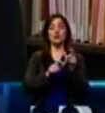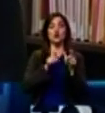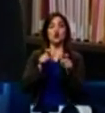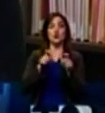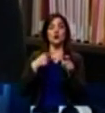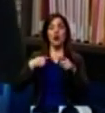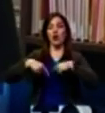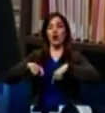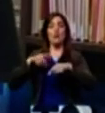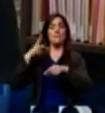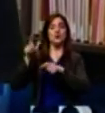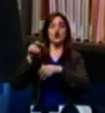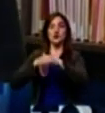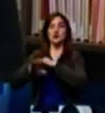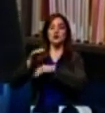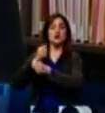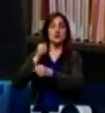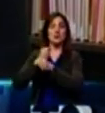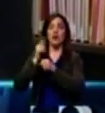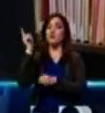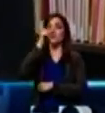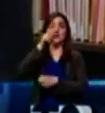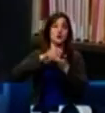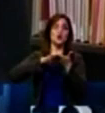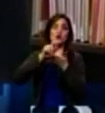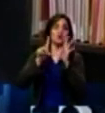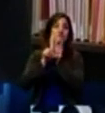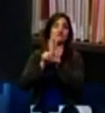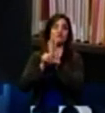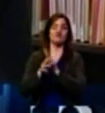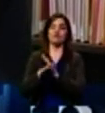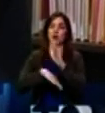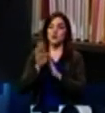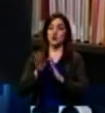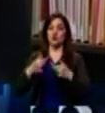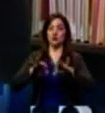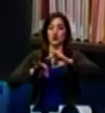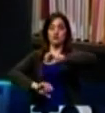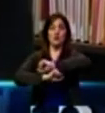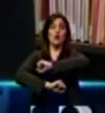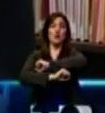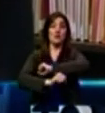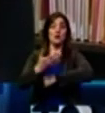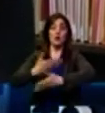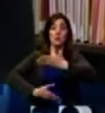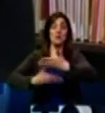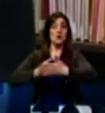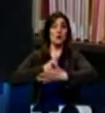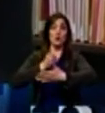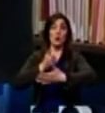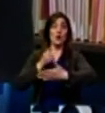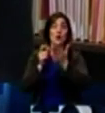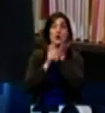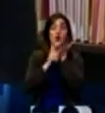laboral es un tema muy complicado. ¿Por qué? Porque no te contratan. La regularización es fundamental. Sin papeles no hay derechos. La gente no